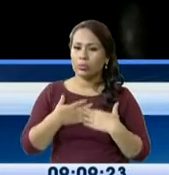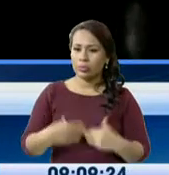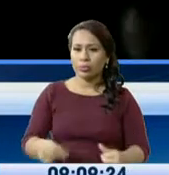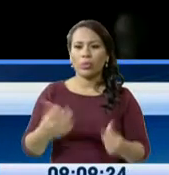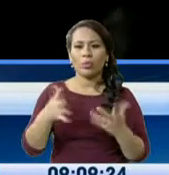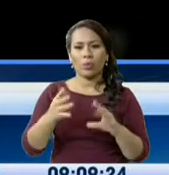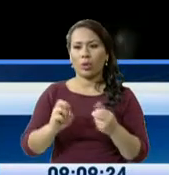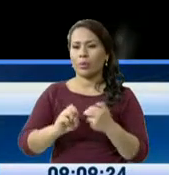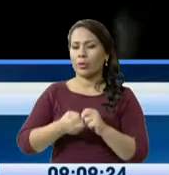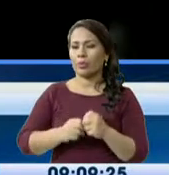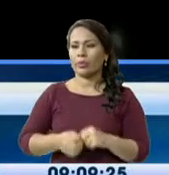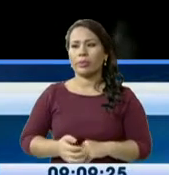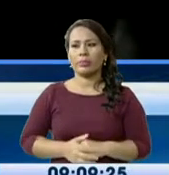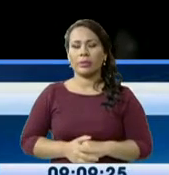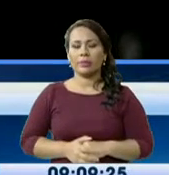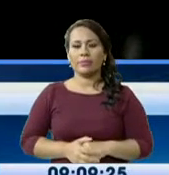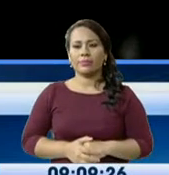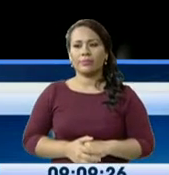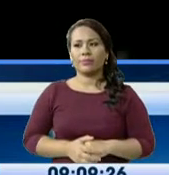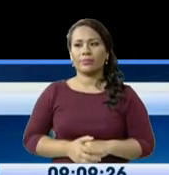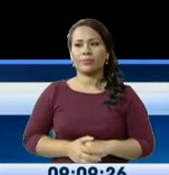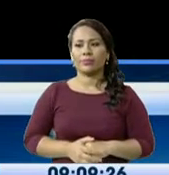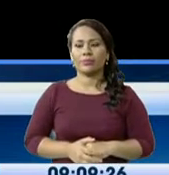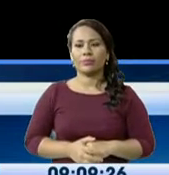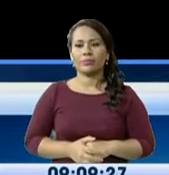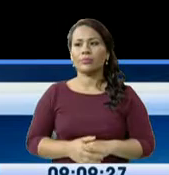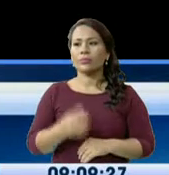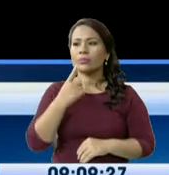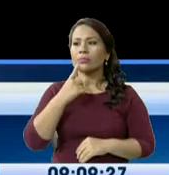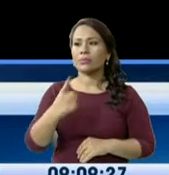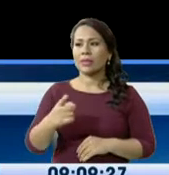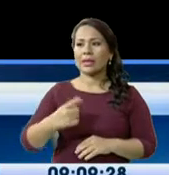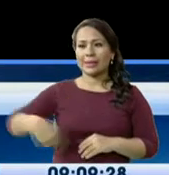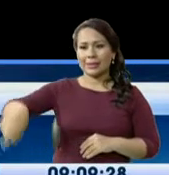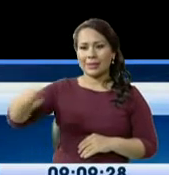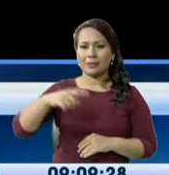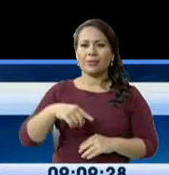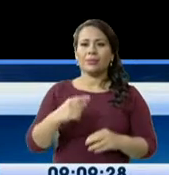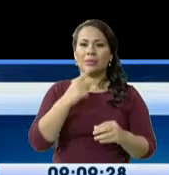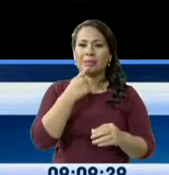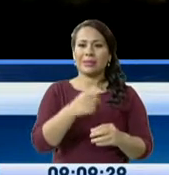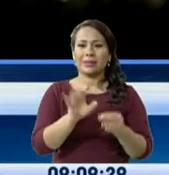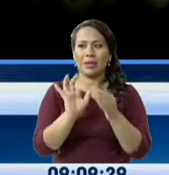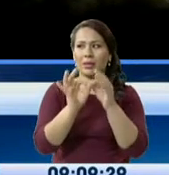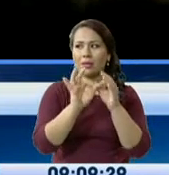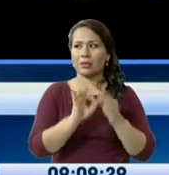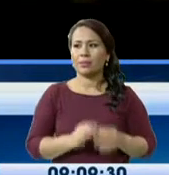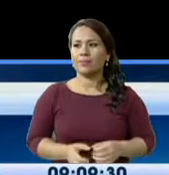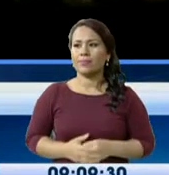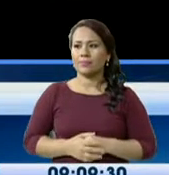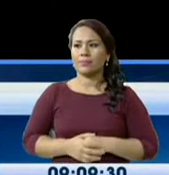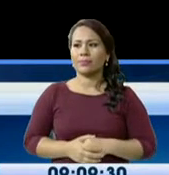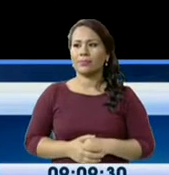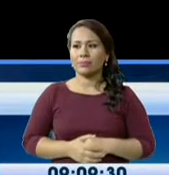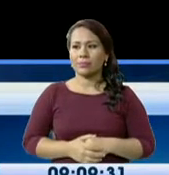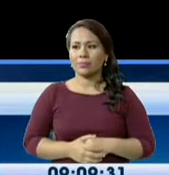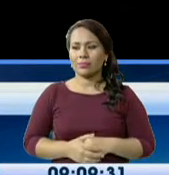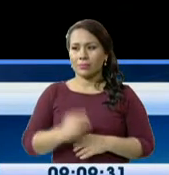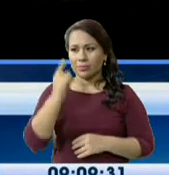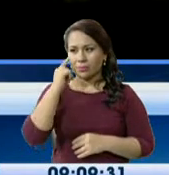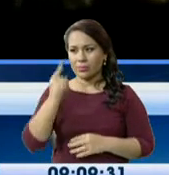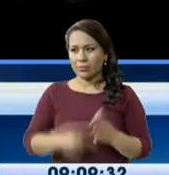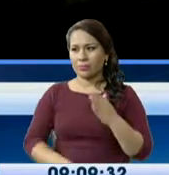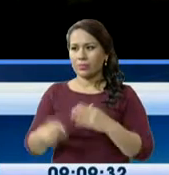se pudo controlar el incendio. Pero igual hay casas que están perjudicadas de los vecinos. Tantos niños, pero gracias a